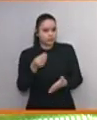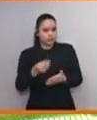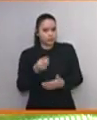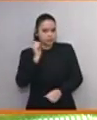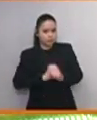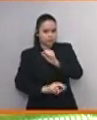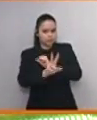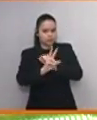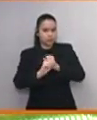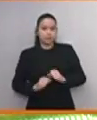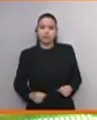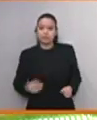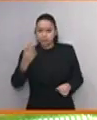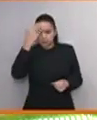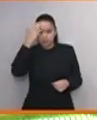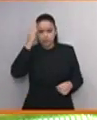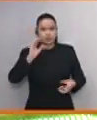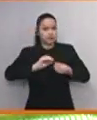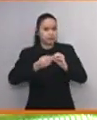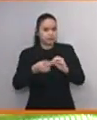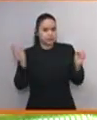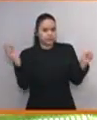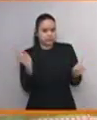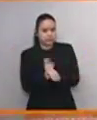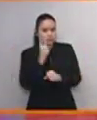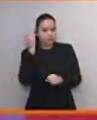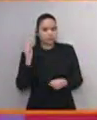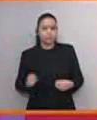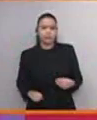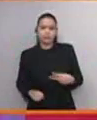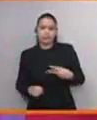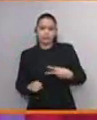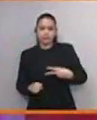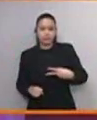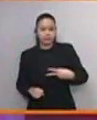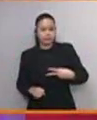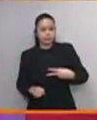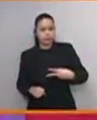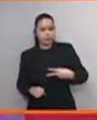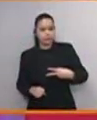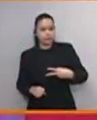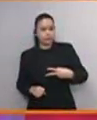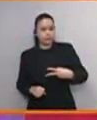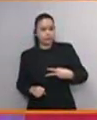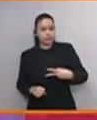dinero con premiados. A continuación vamos a conocer el primer número seleccionado, primer dígito.